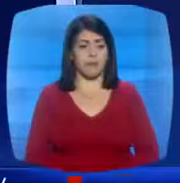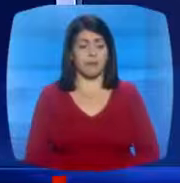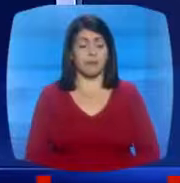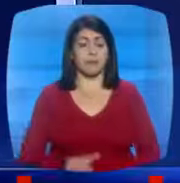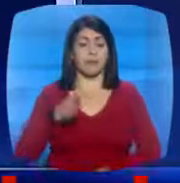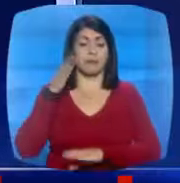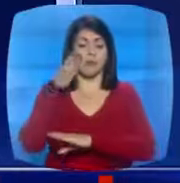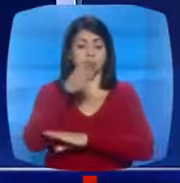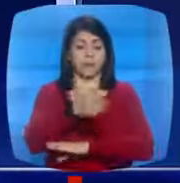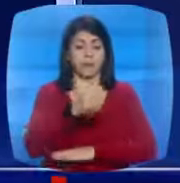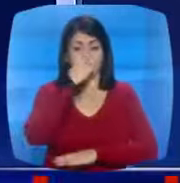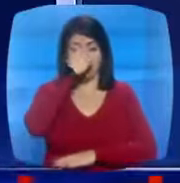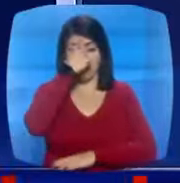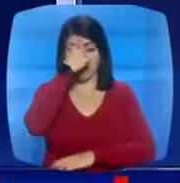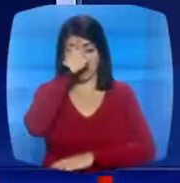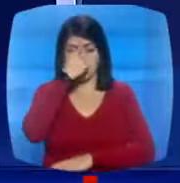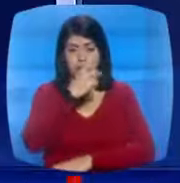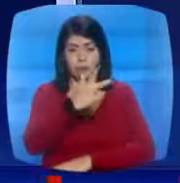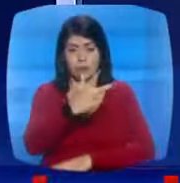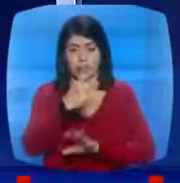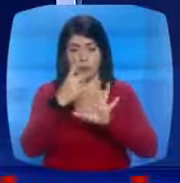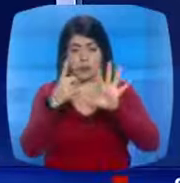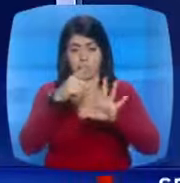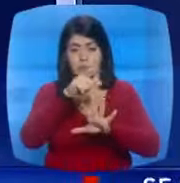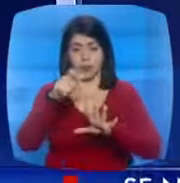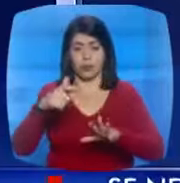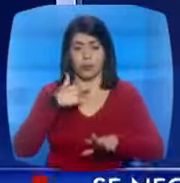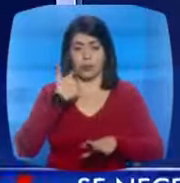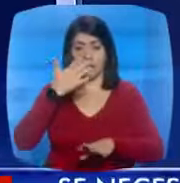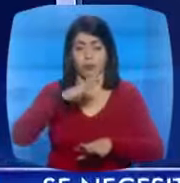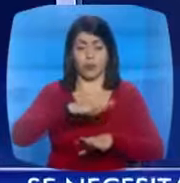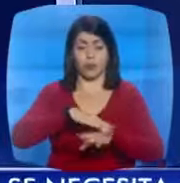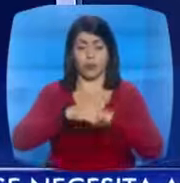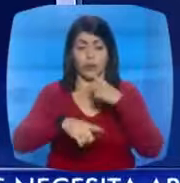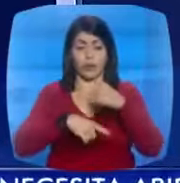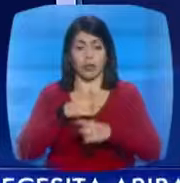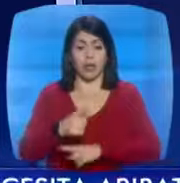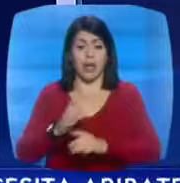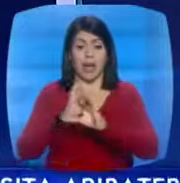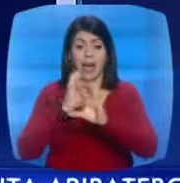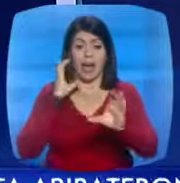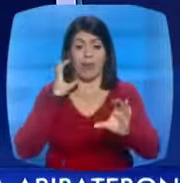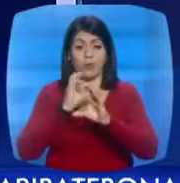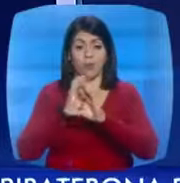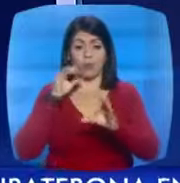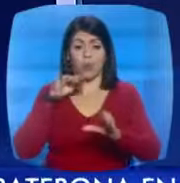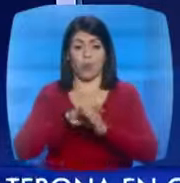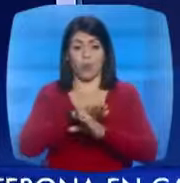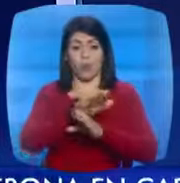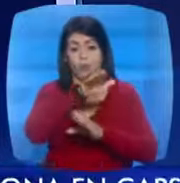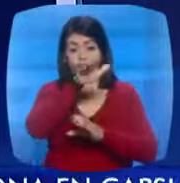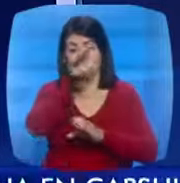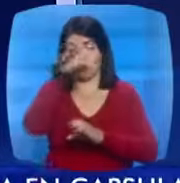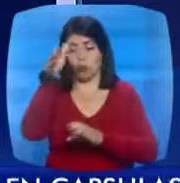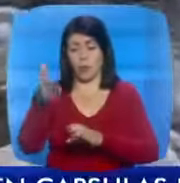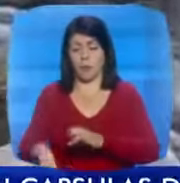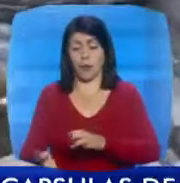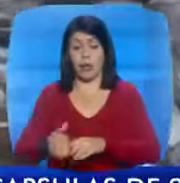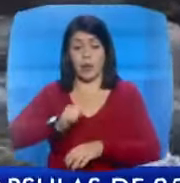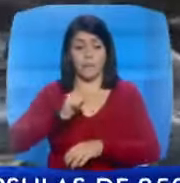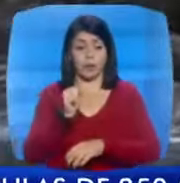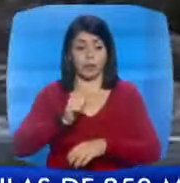Nos vamos a la India. Al menos 36 personas fallecieron tras la caída de un autobús de pasajeros por un barranco. La